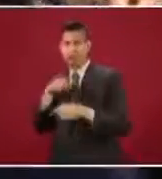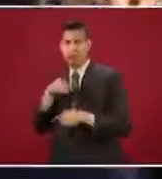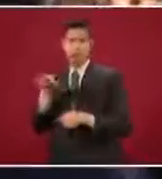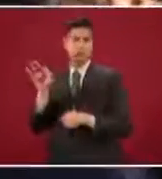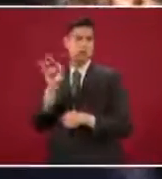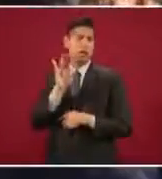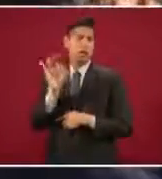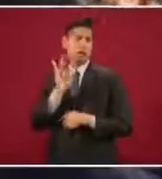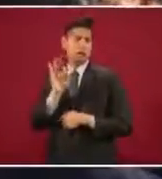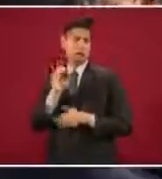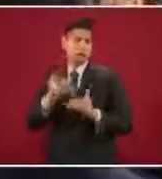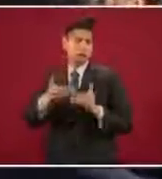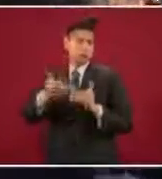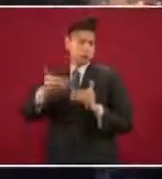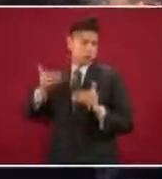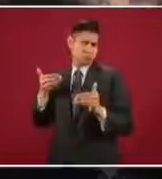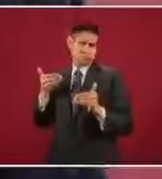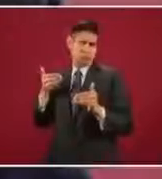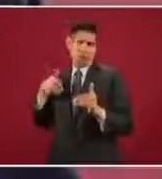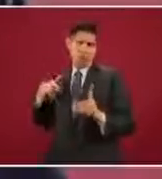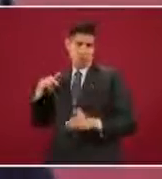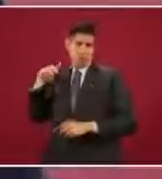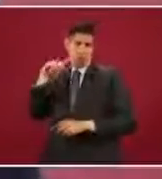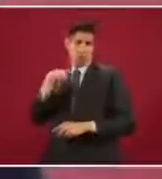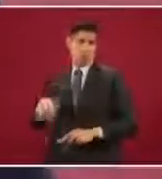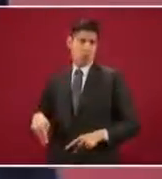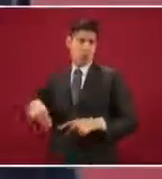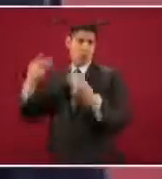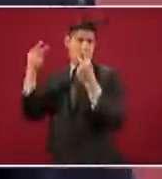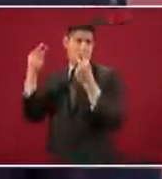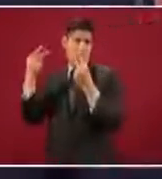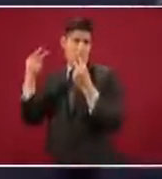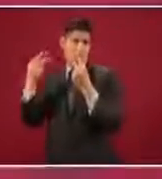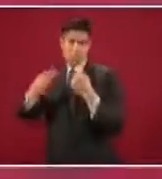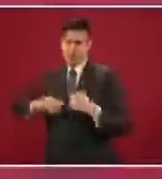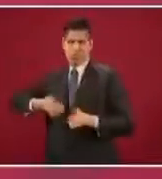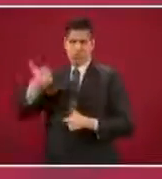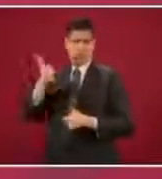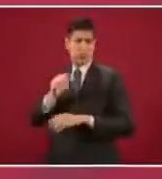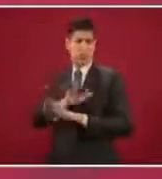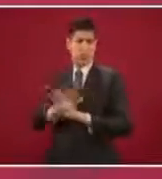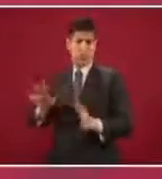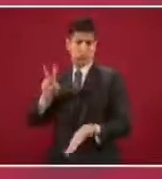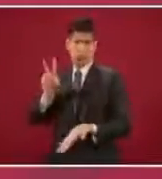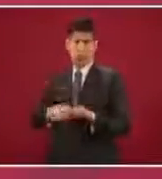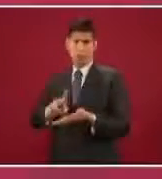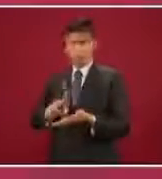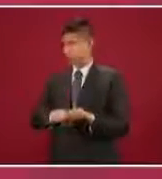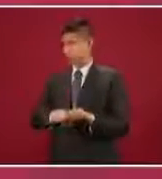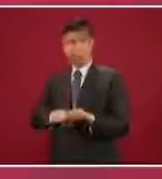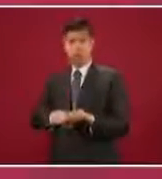se hubiese vendido a la primera, al precio de valú,